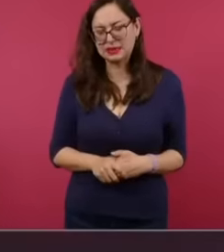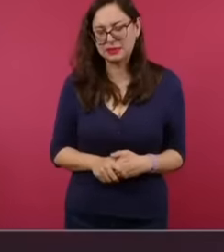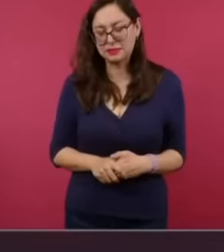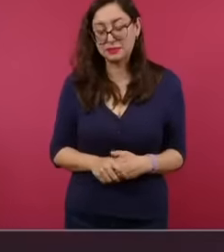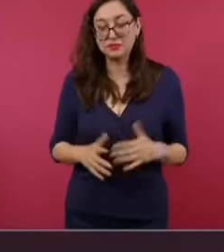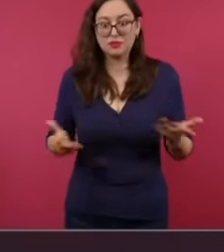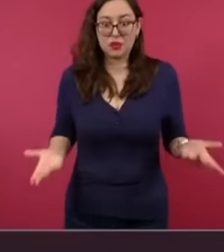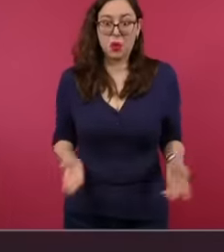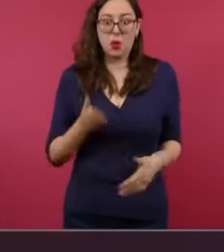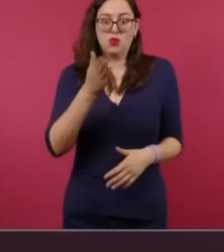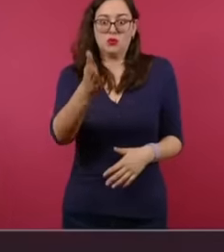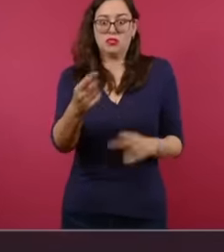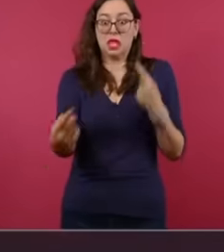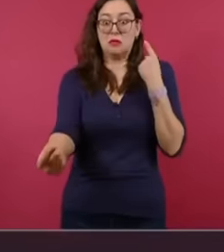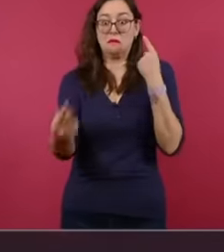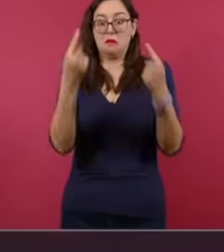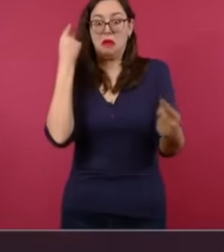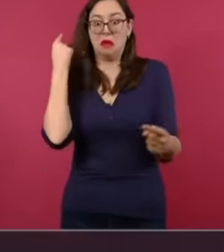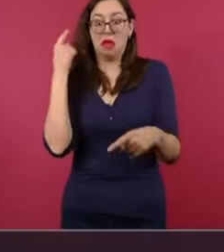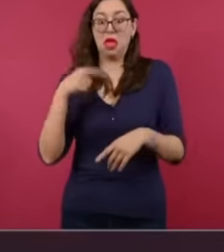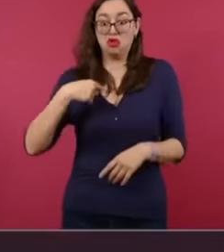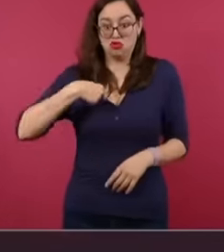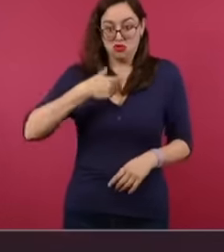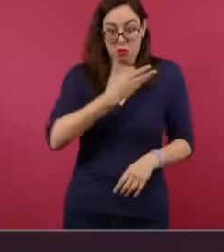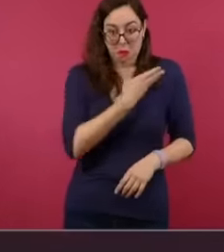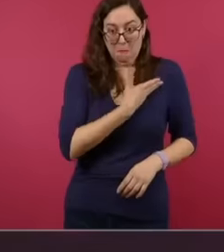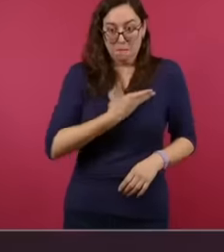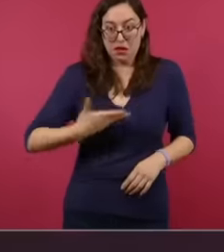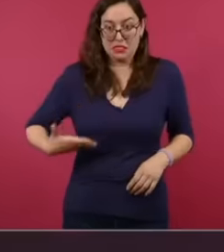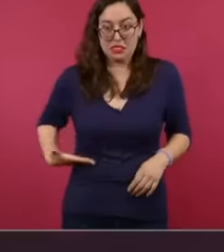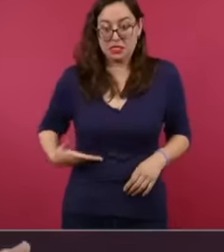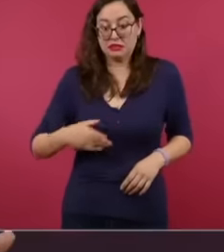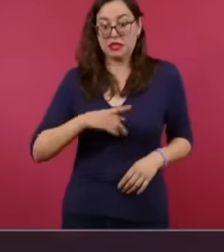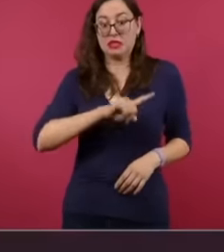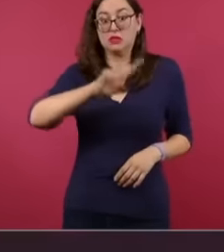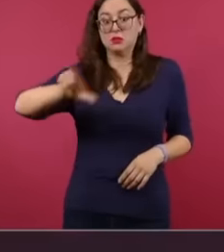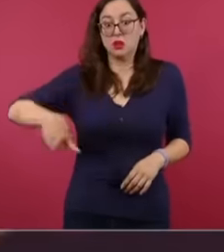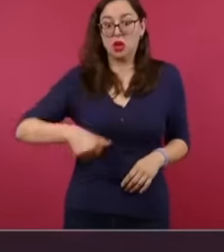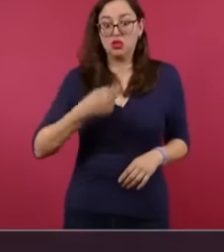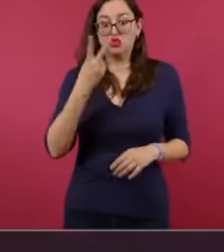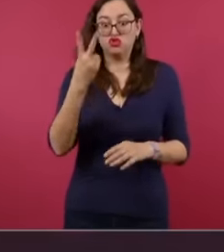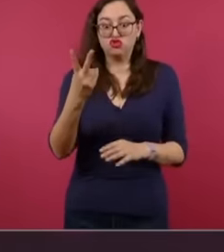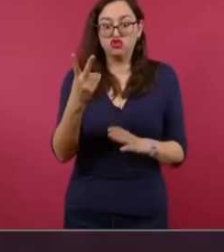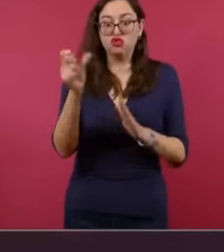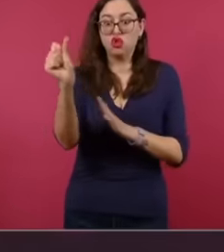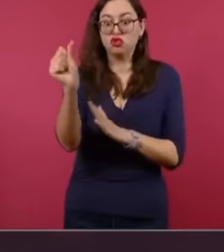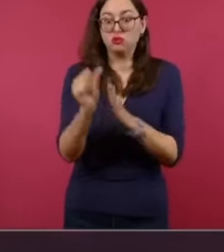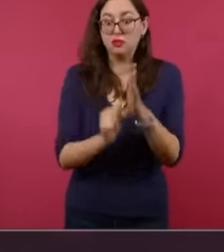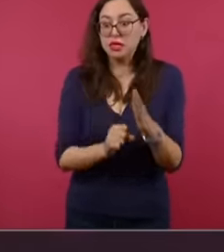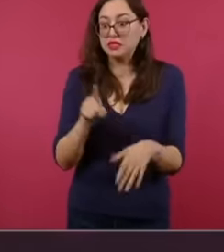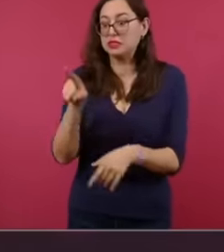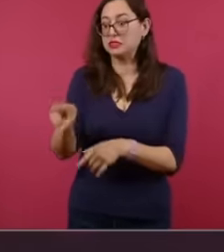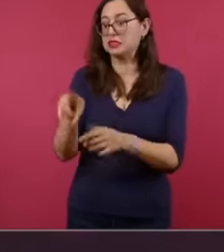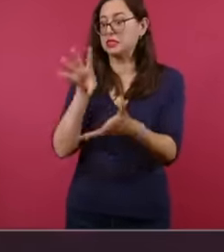a la presidencia 2 meses después, lo liberó, ni sabía.